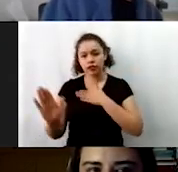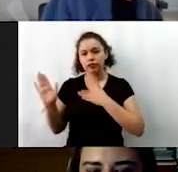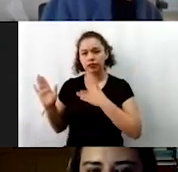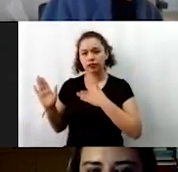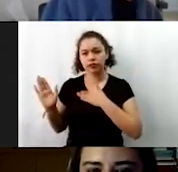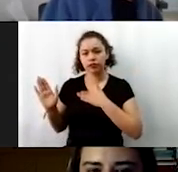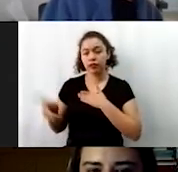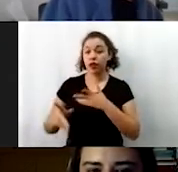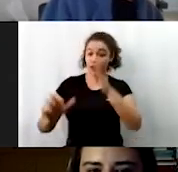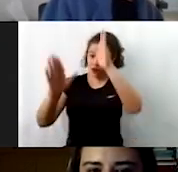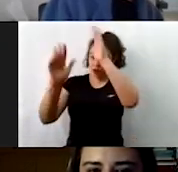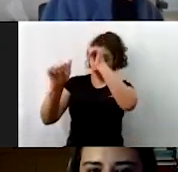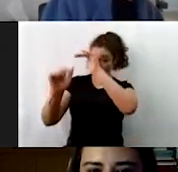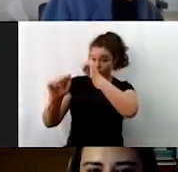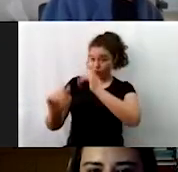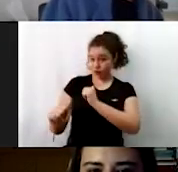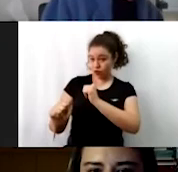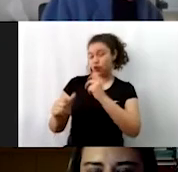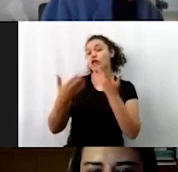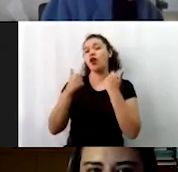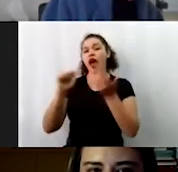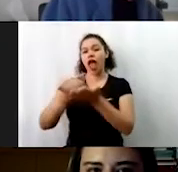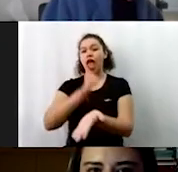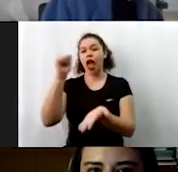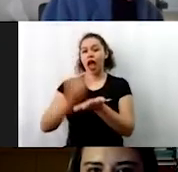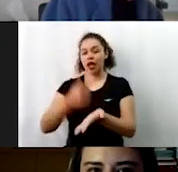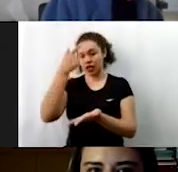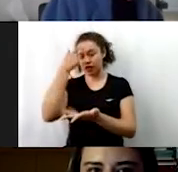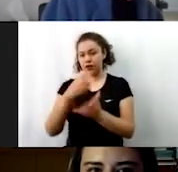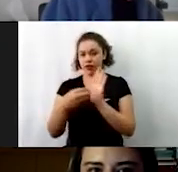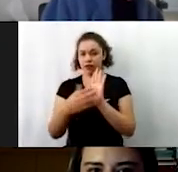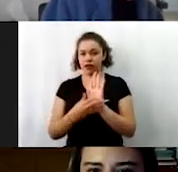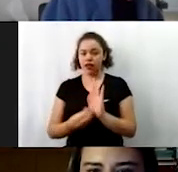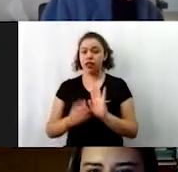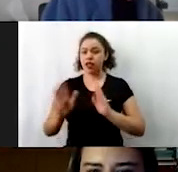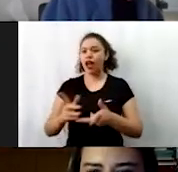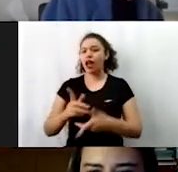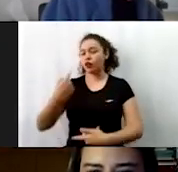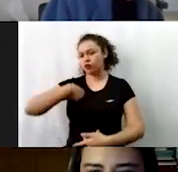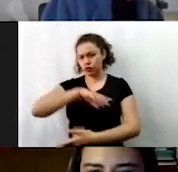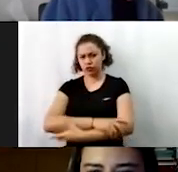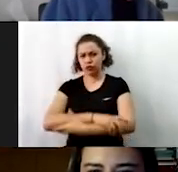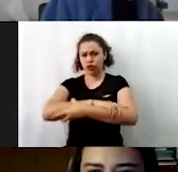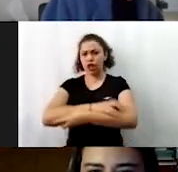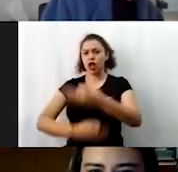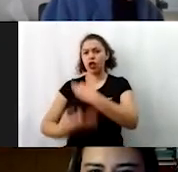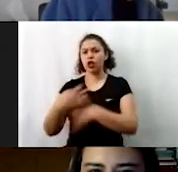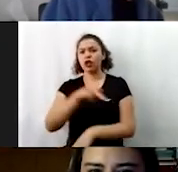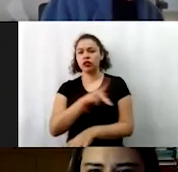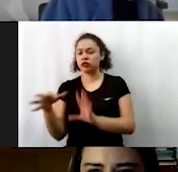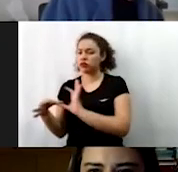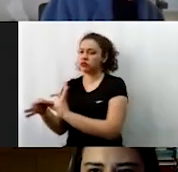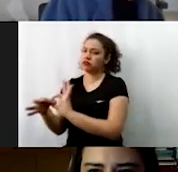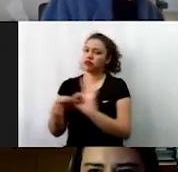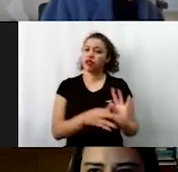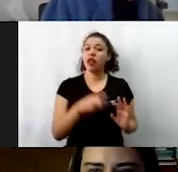tenemos aún una acta ni nada que nos constituya, pero es una alianza que establecimos entre todas porque consideramos muy